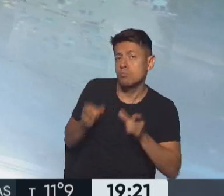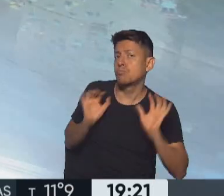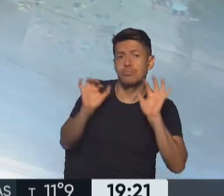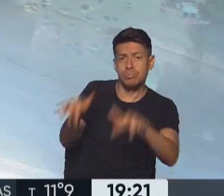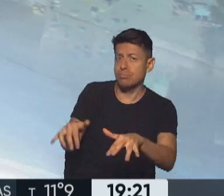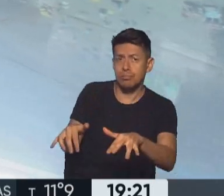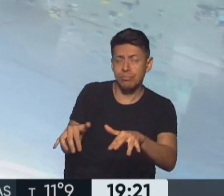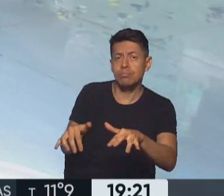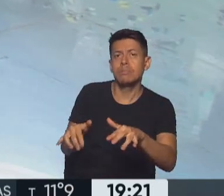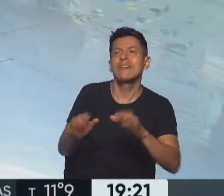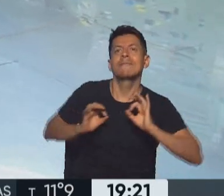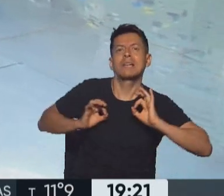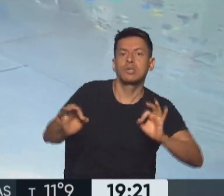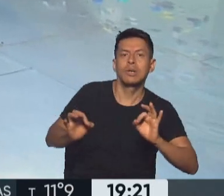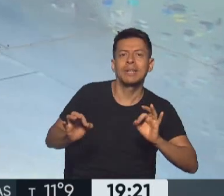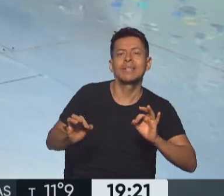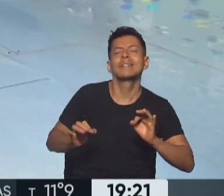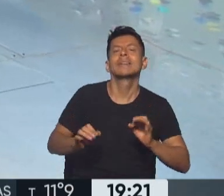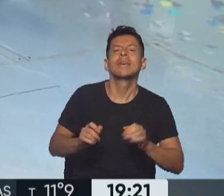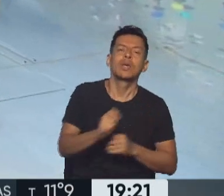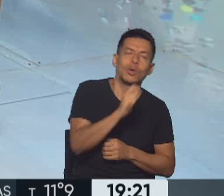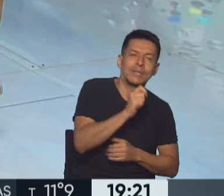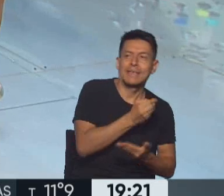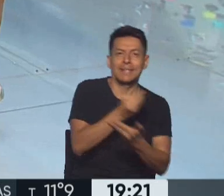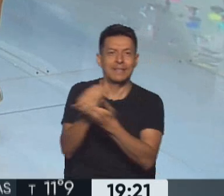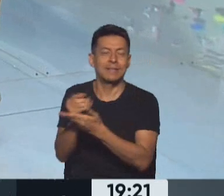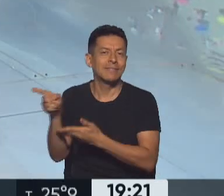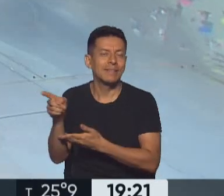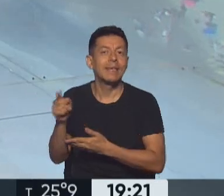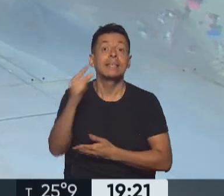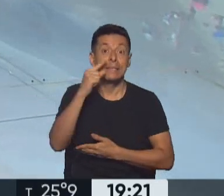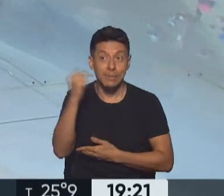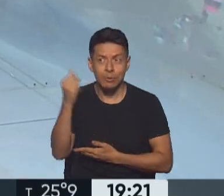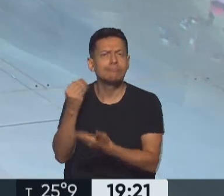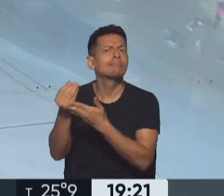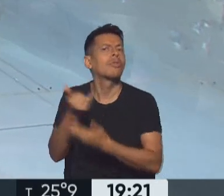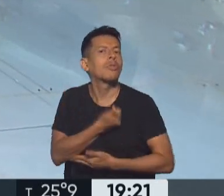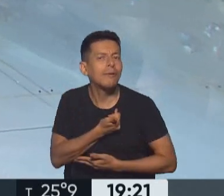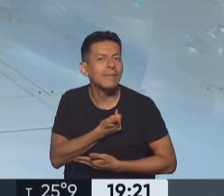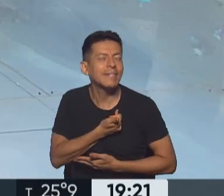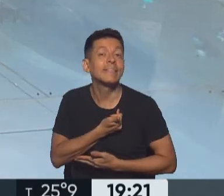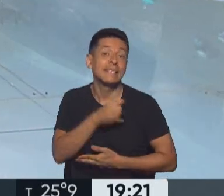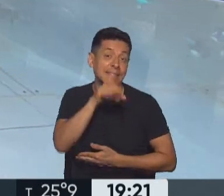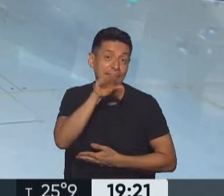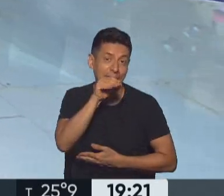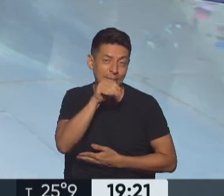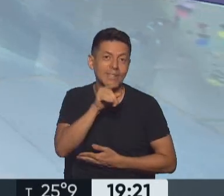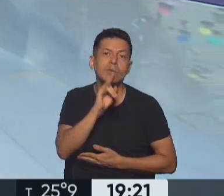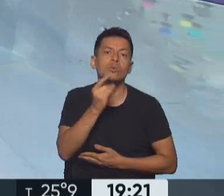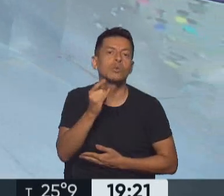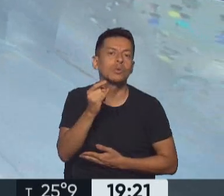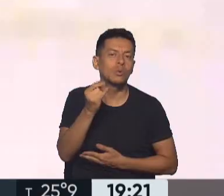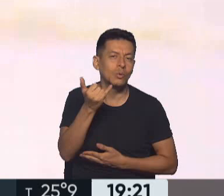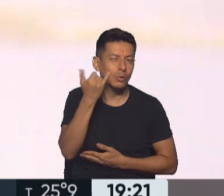supuesto, siempre tenemos enviados especiales, Mario. En este caso, nuestro compañero Alfredo Simón, ¿sabes dónde estuvo? ¿Dónde? San Clemente del Tuyú. ¿Vamos allí? Lo